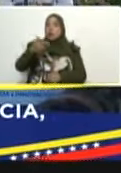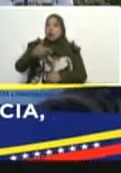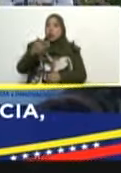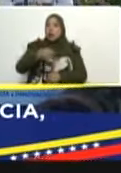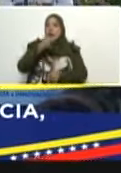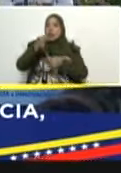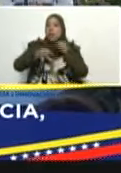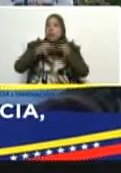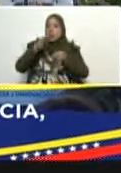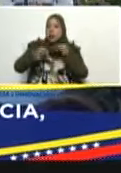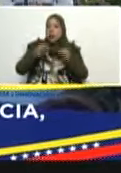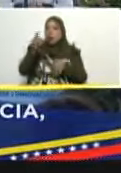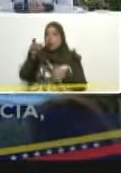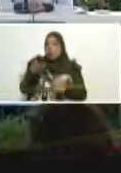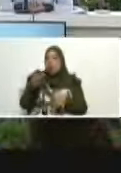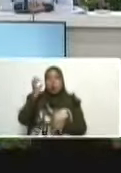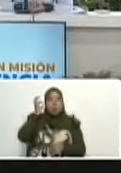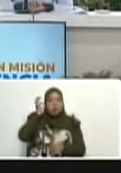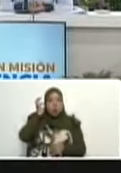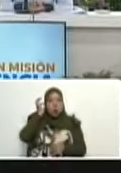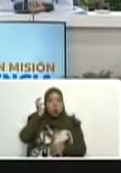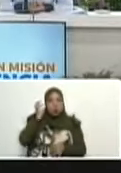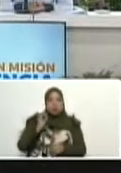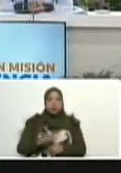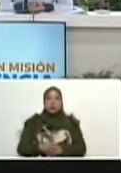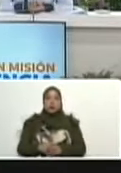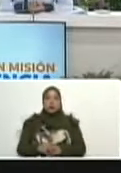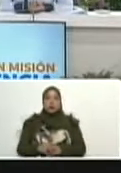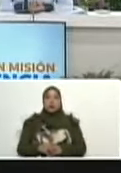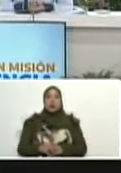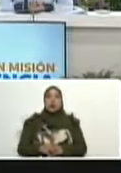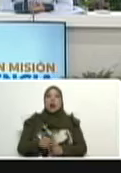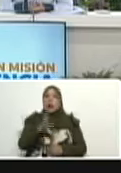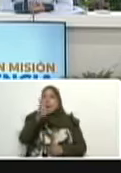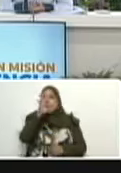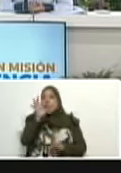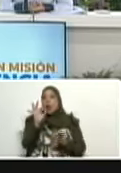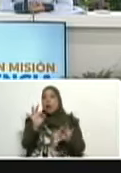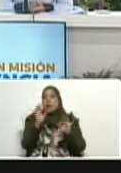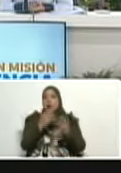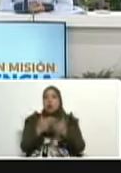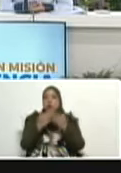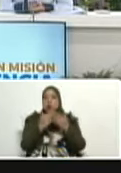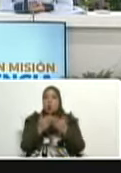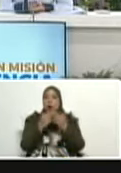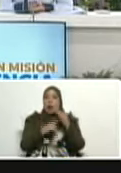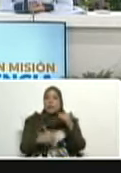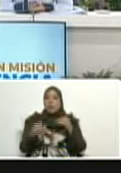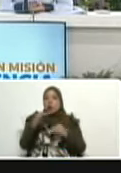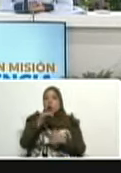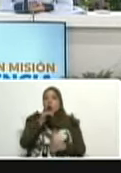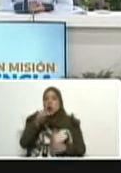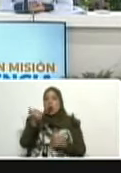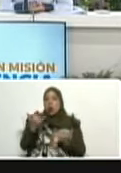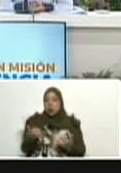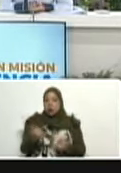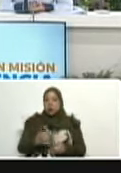para becas, retoma de estudios de especialización, de posgrado.